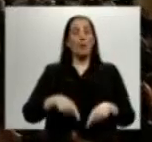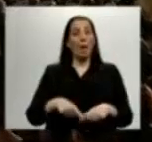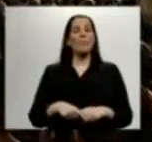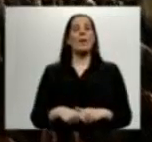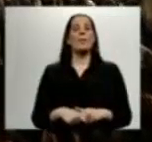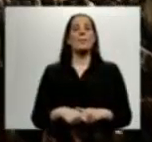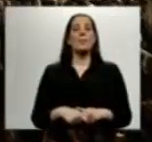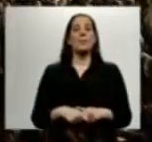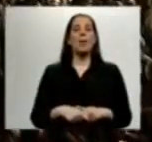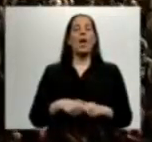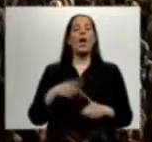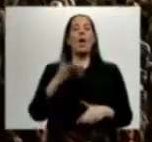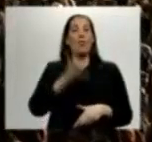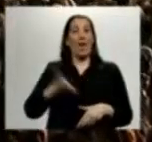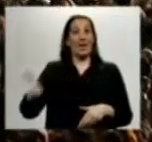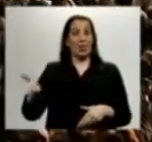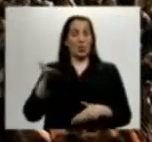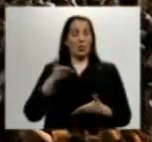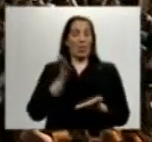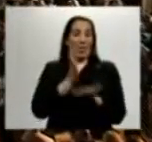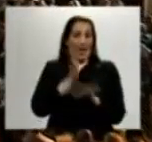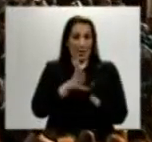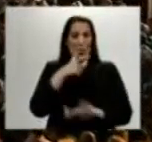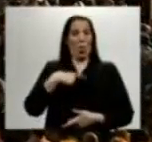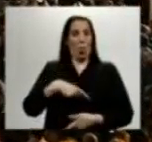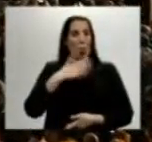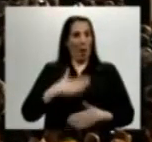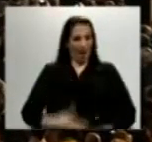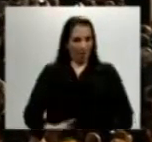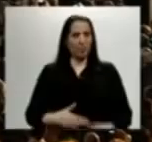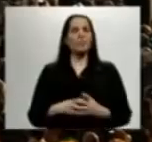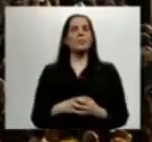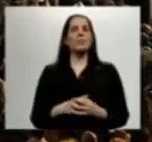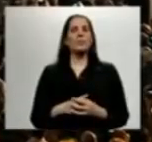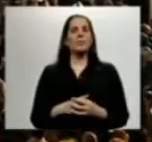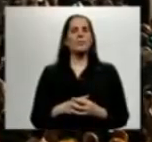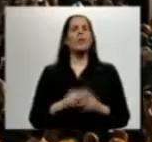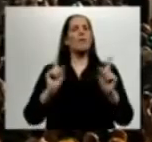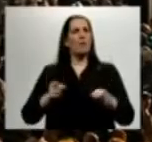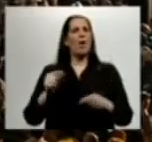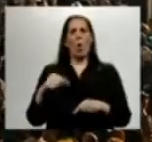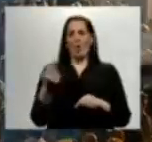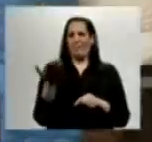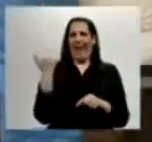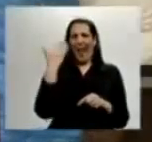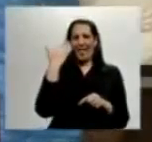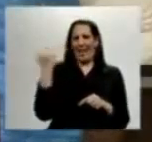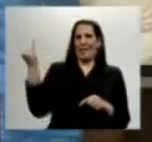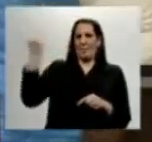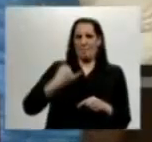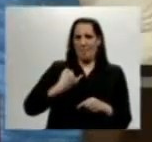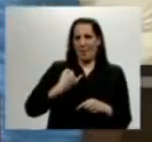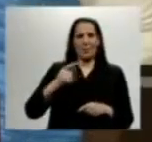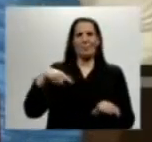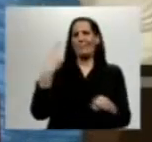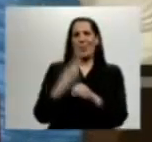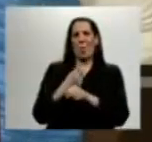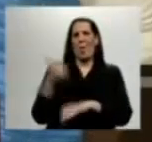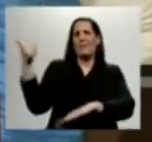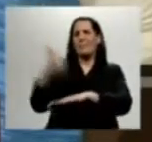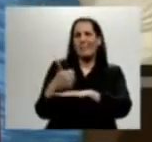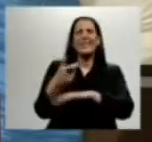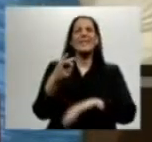también lamentar una ausencia que me hizo hoy por la tarde, me avisó que no iba a poder estar, que es el presidente